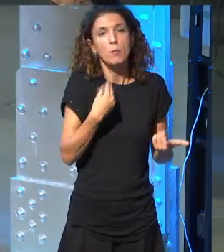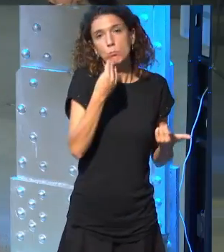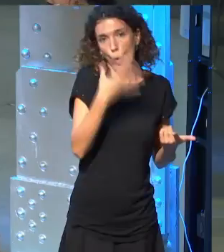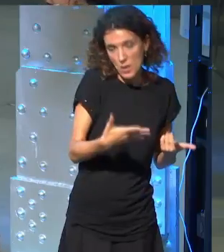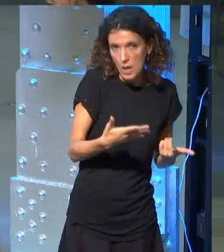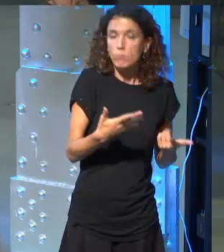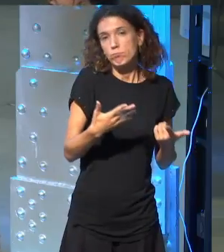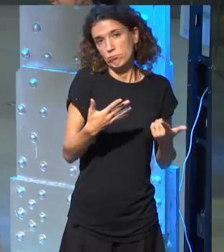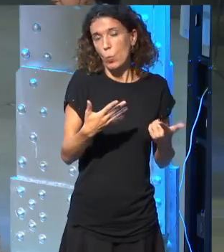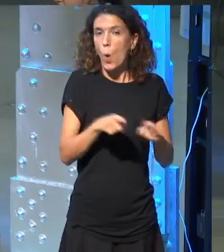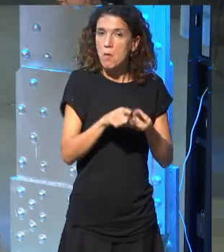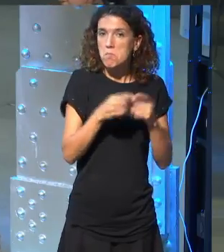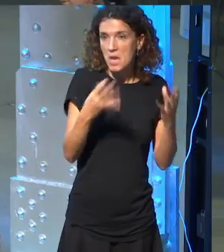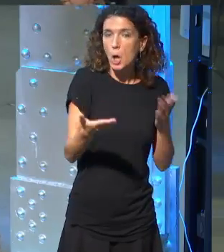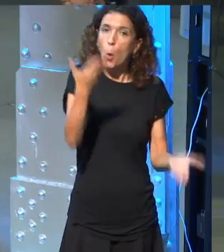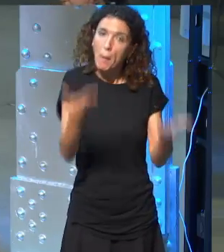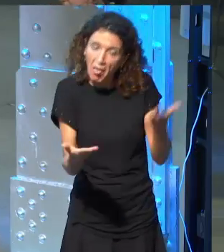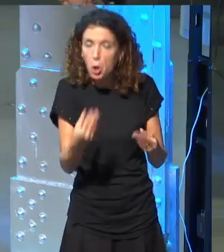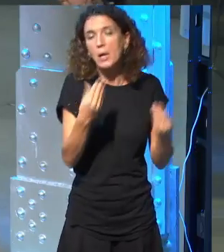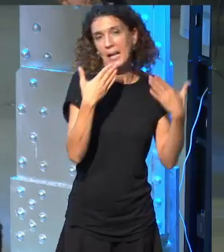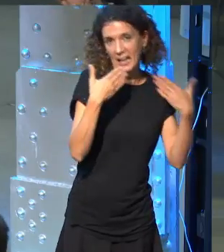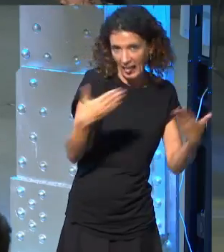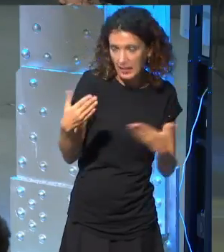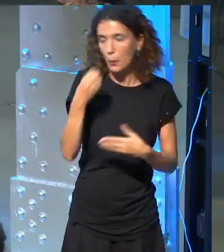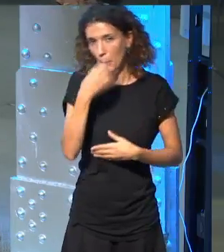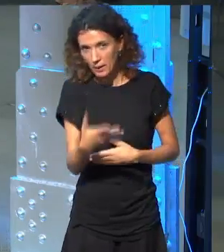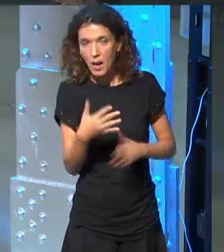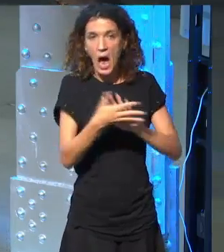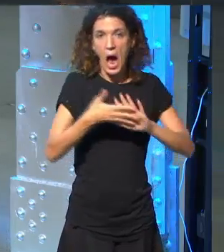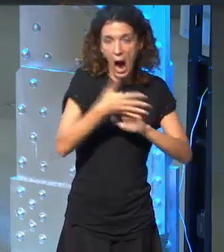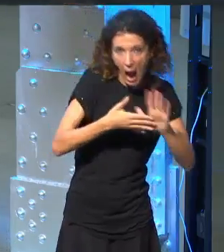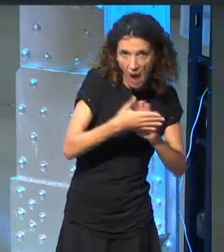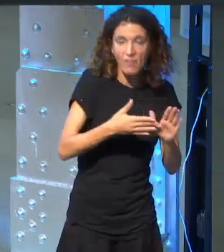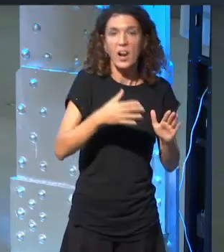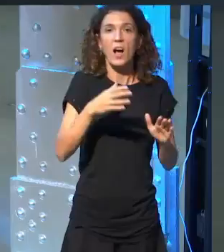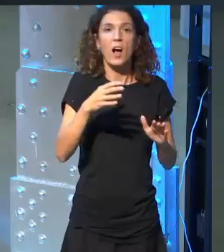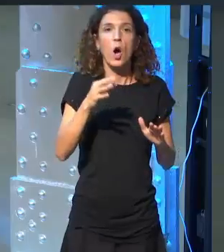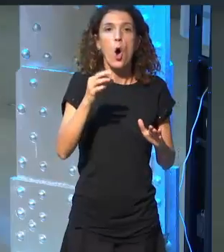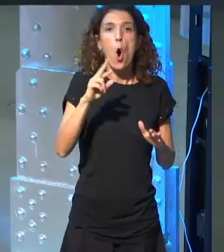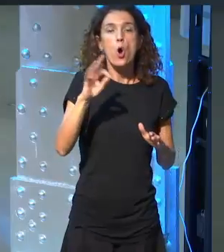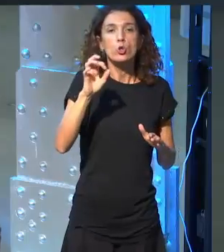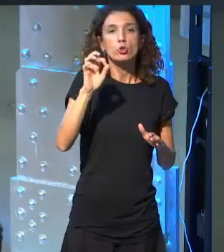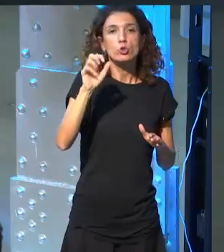están siendo muy generosos con las comparaciones y pues eso, hablan de Stephen King, de Orson Welles, de